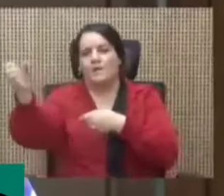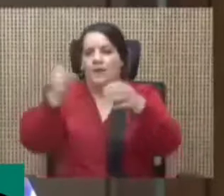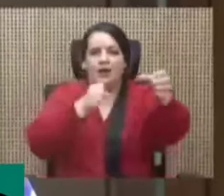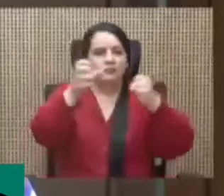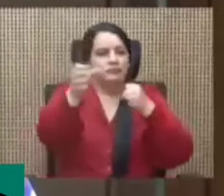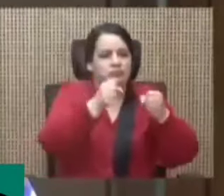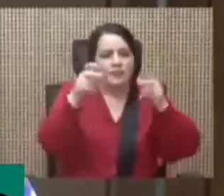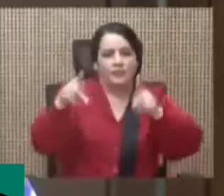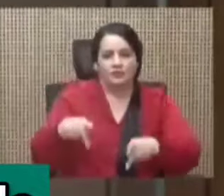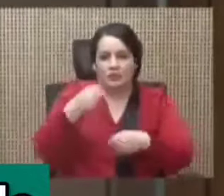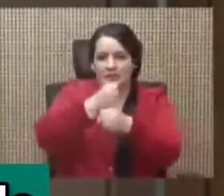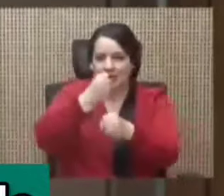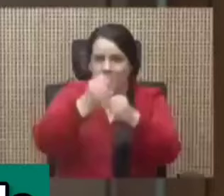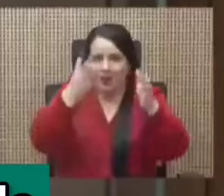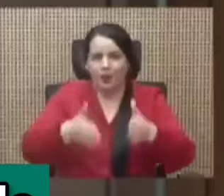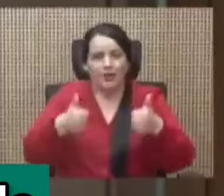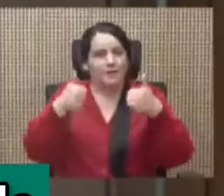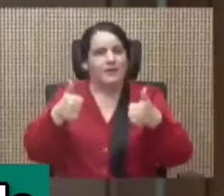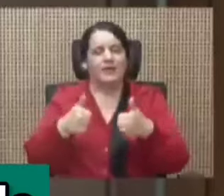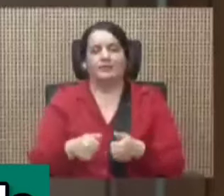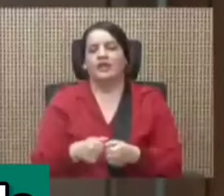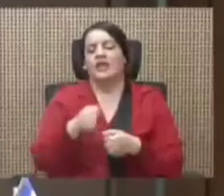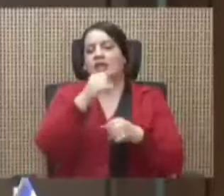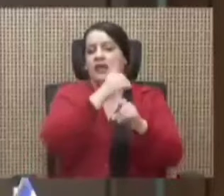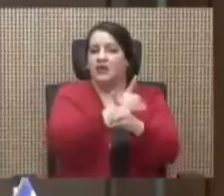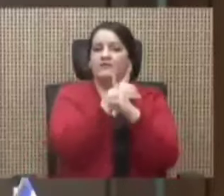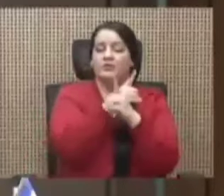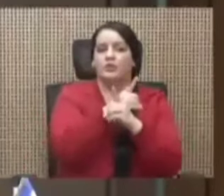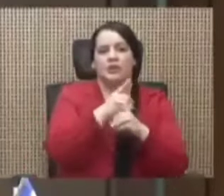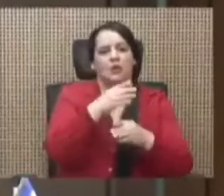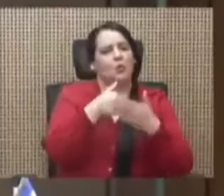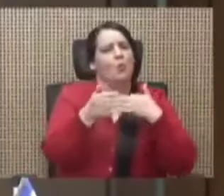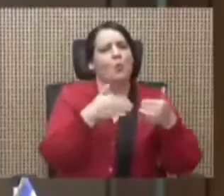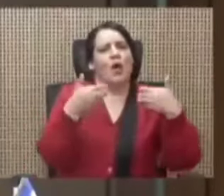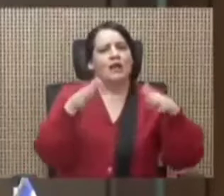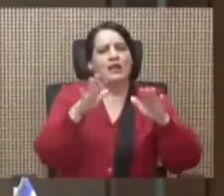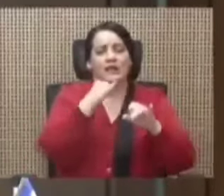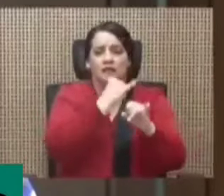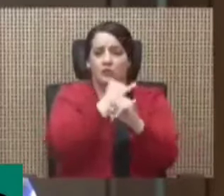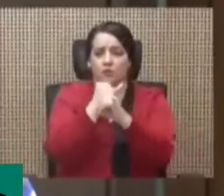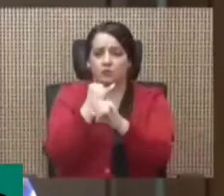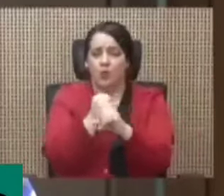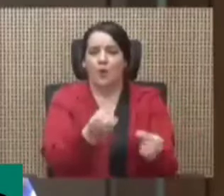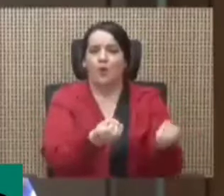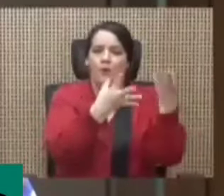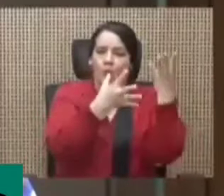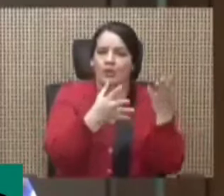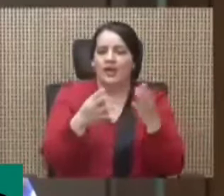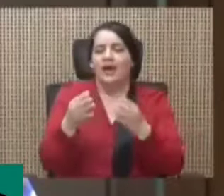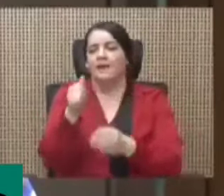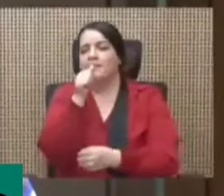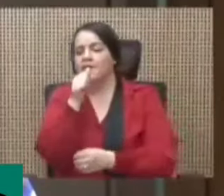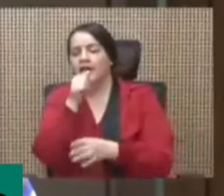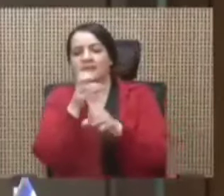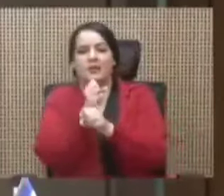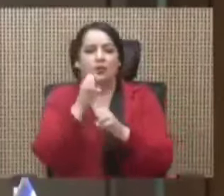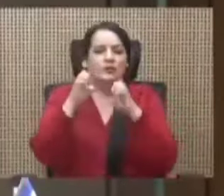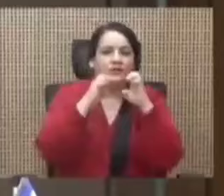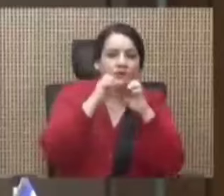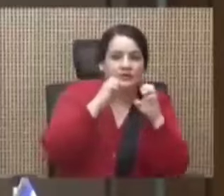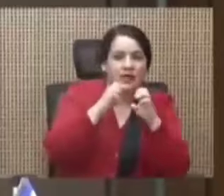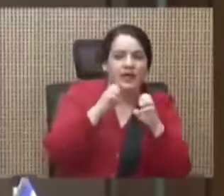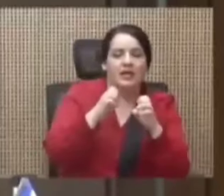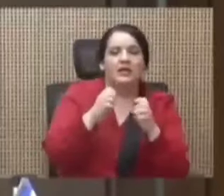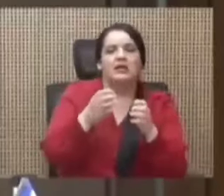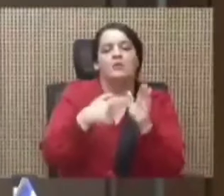tiene que ser no solo en la Defensoría, sino en cualquier institución pública o privada. Realizando entrevistas, exámenes, y eso es muestra de que se tiene una visión de querer mejorar